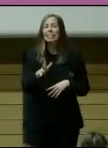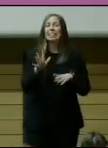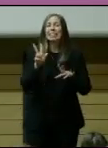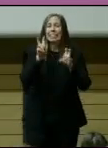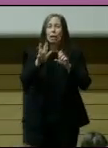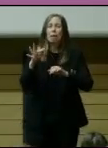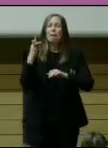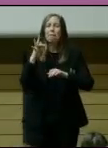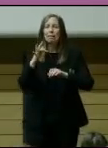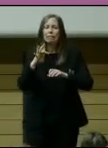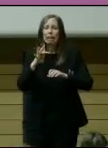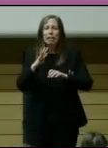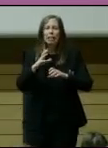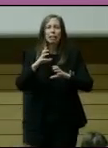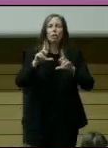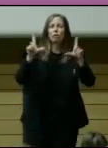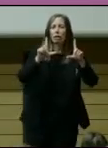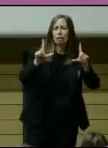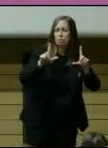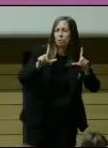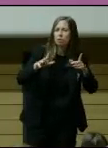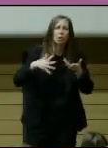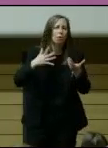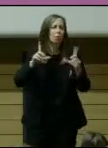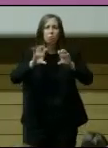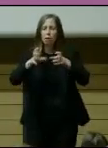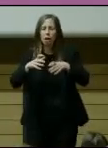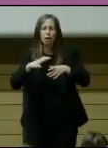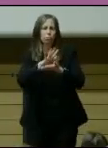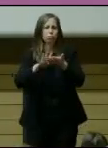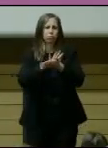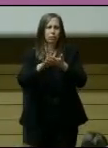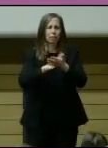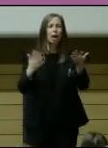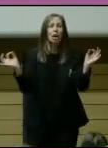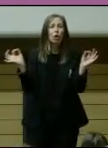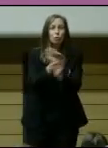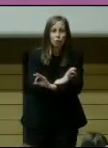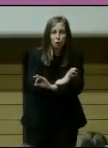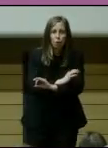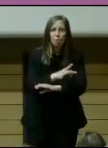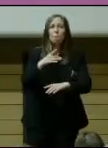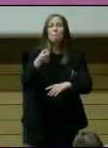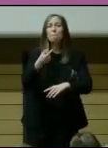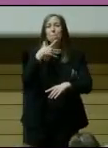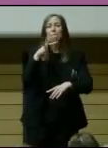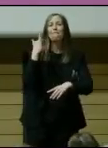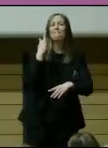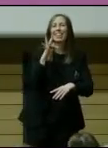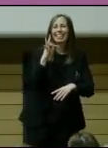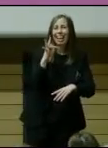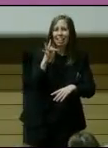la tormenta mediática y todo el conflicto que se ha generado? De una confusión torticera entre el fármaco